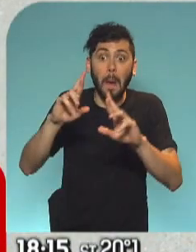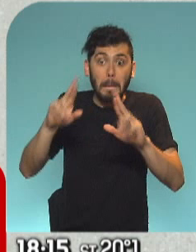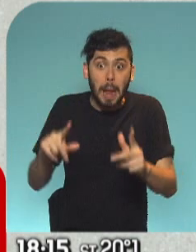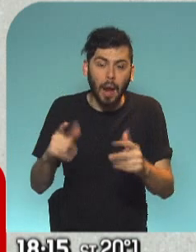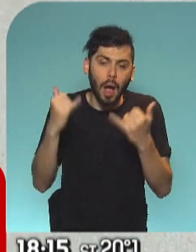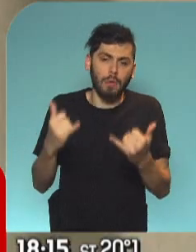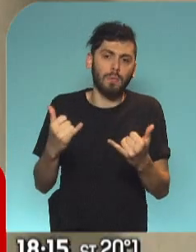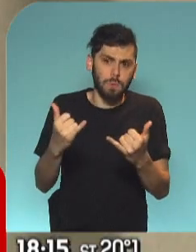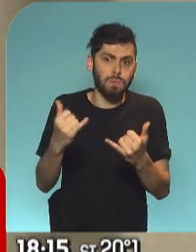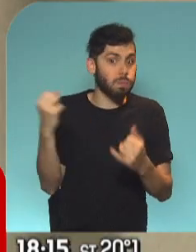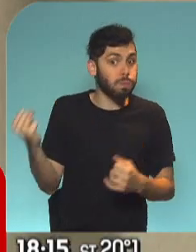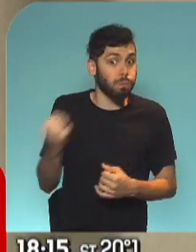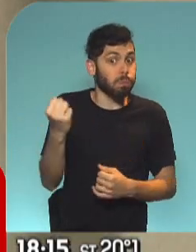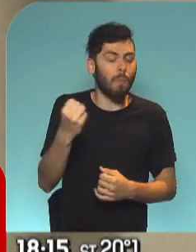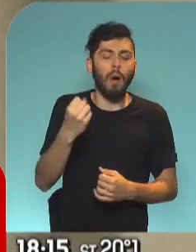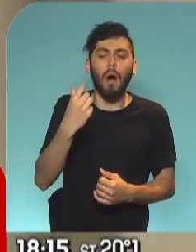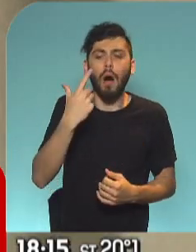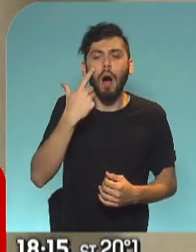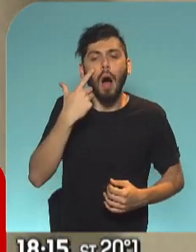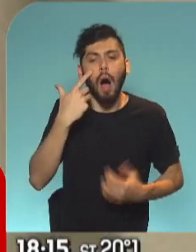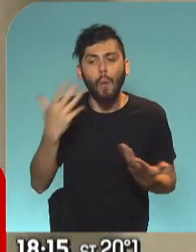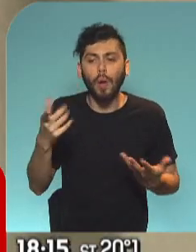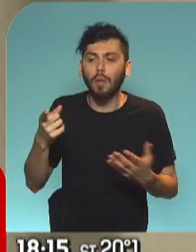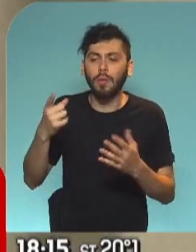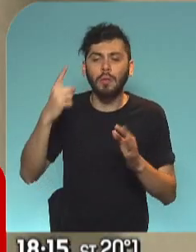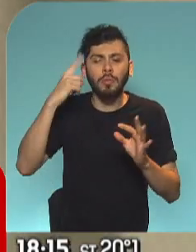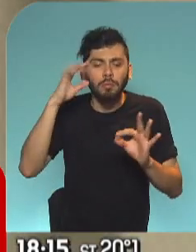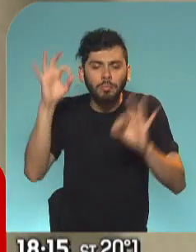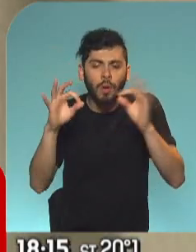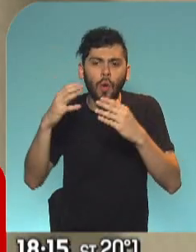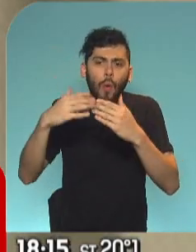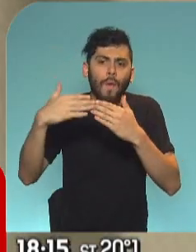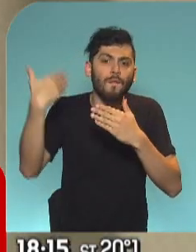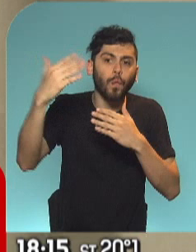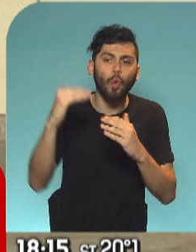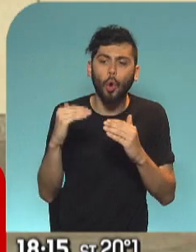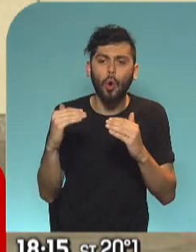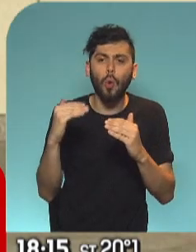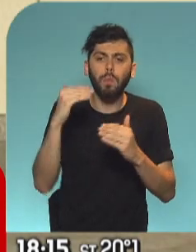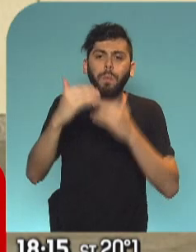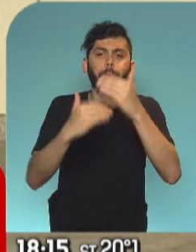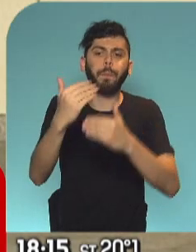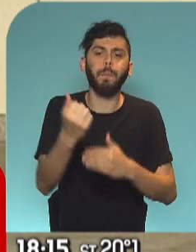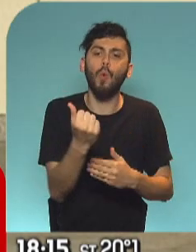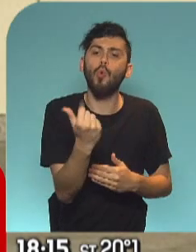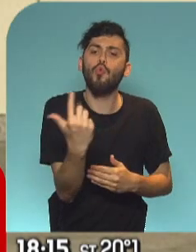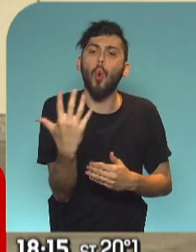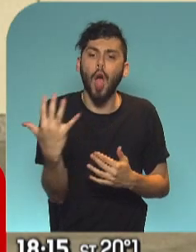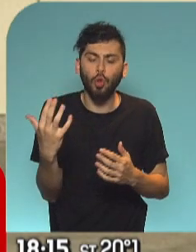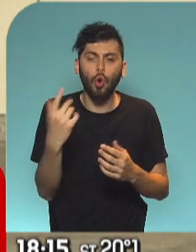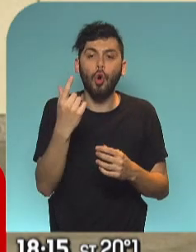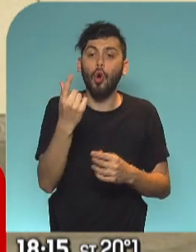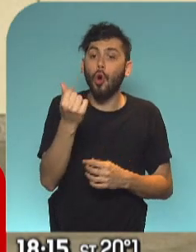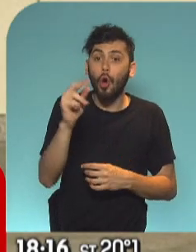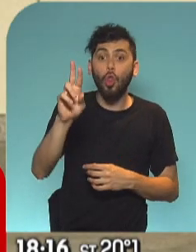saber cuáles son las proyecciones, cuánto es que se piensa crecer, cuántas divisas es que Argentina, por lo menos de